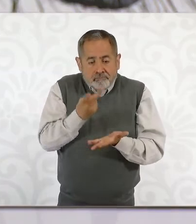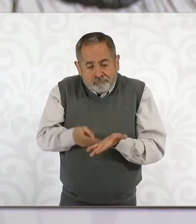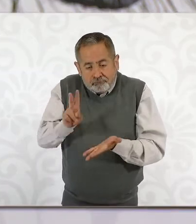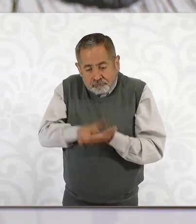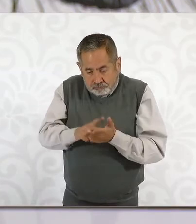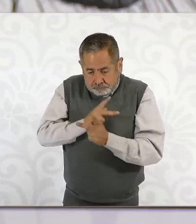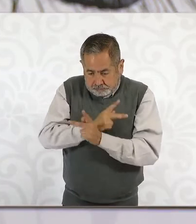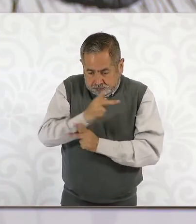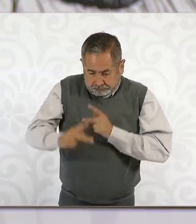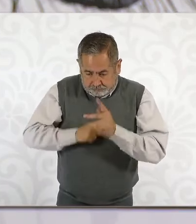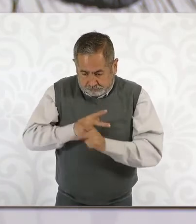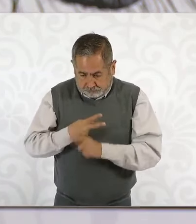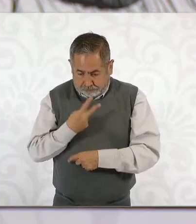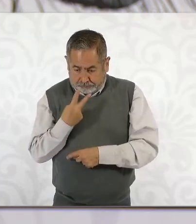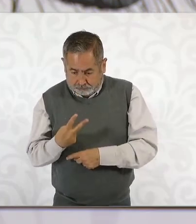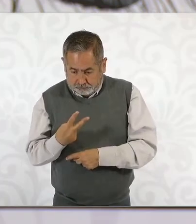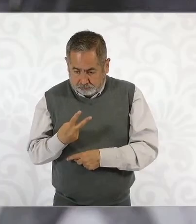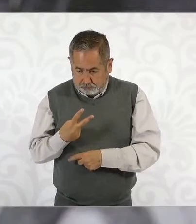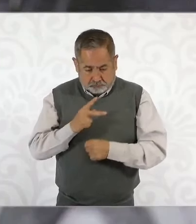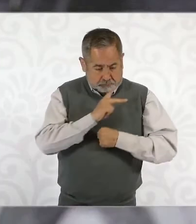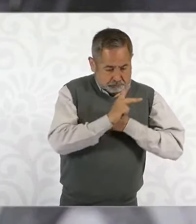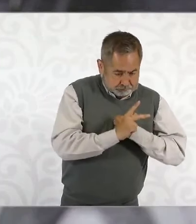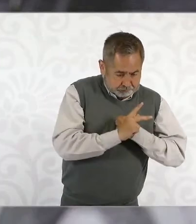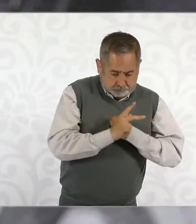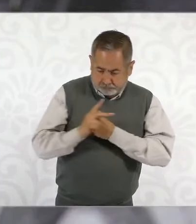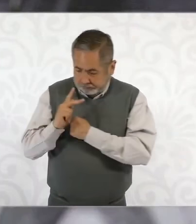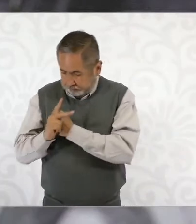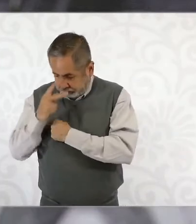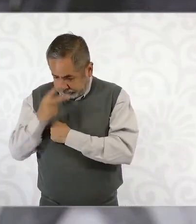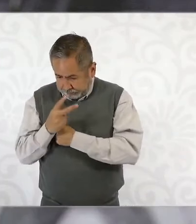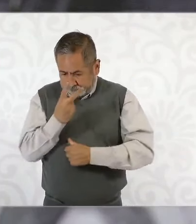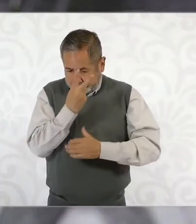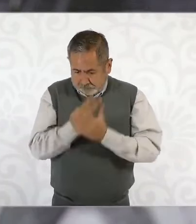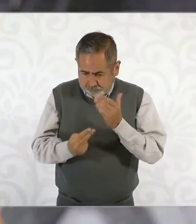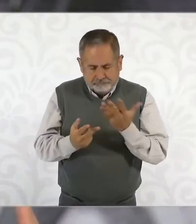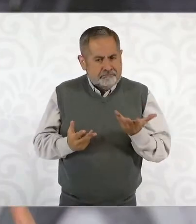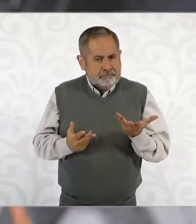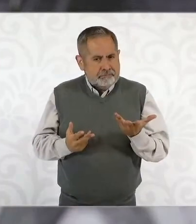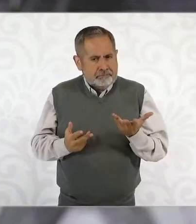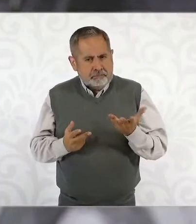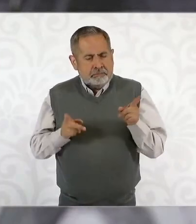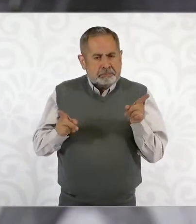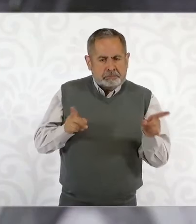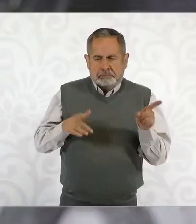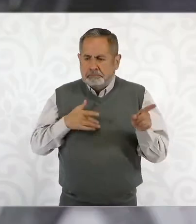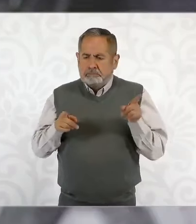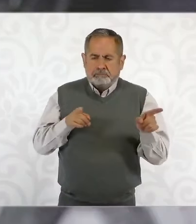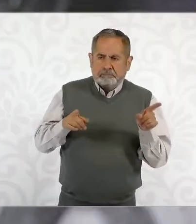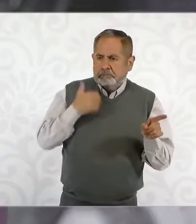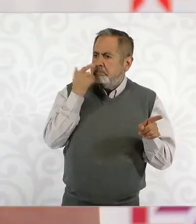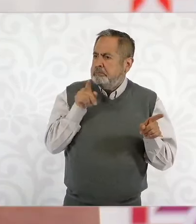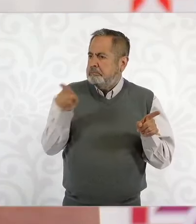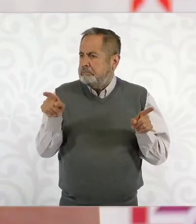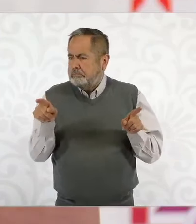caso, pero la persona, o sea, cuando tú tienes doble nacionalidad pues puedes elegir, ¿no? Ya como a lo mejor